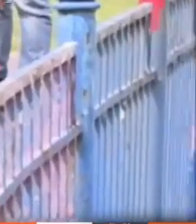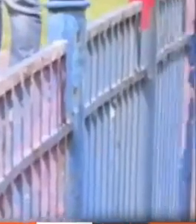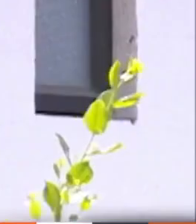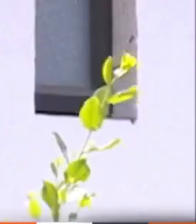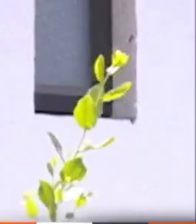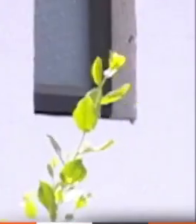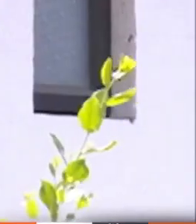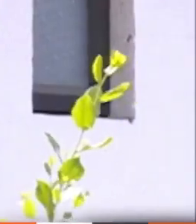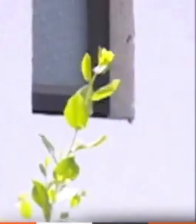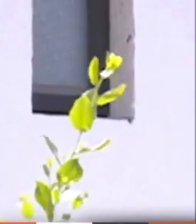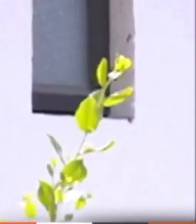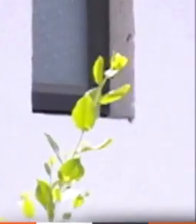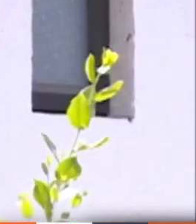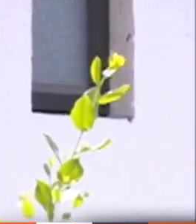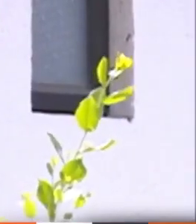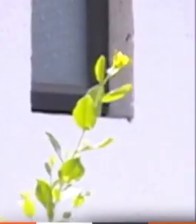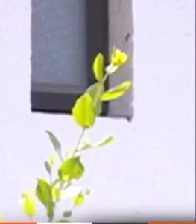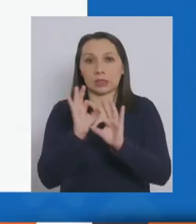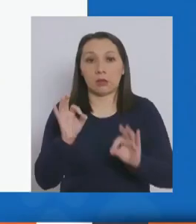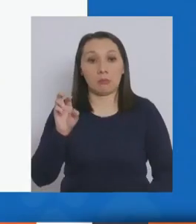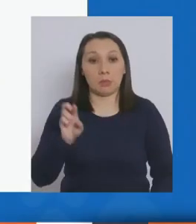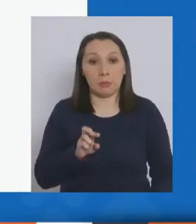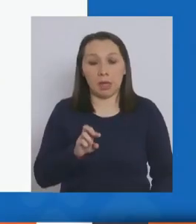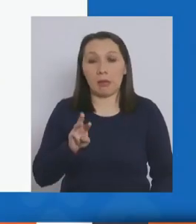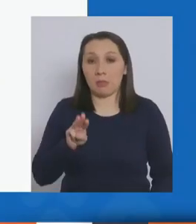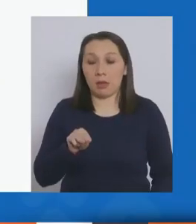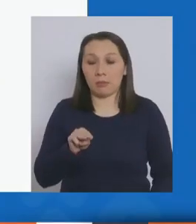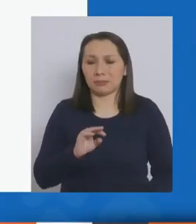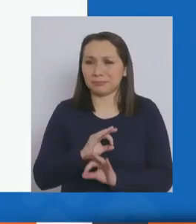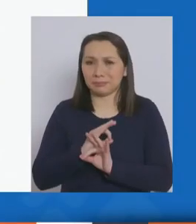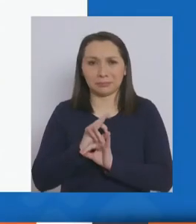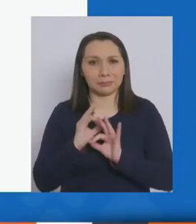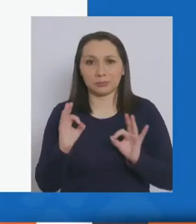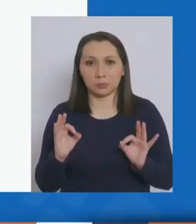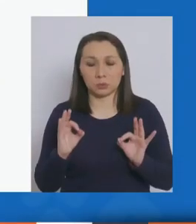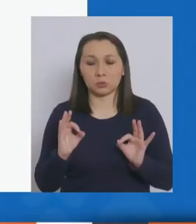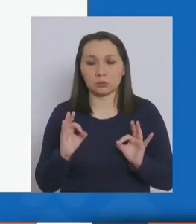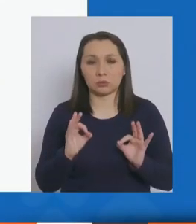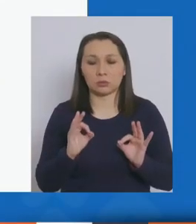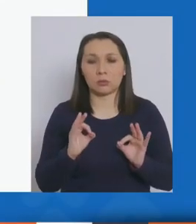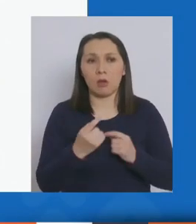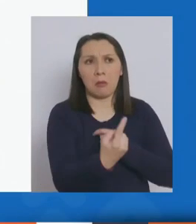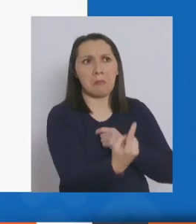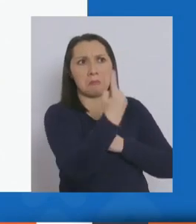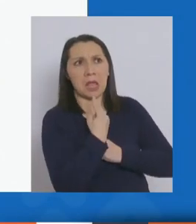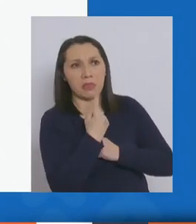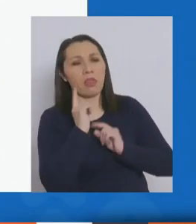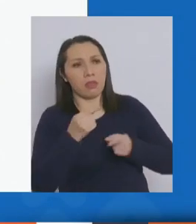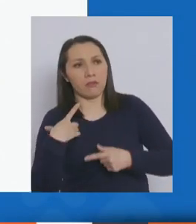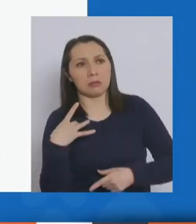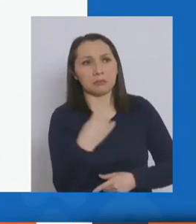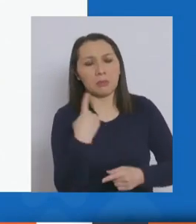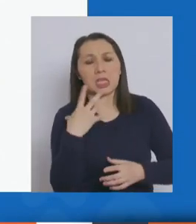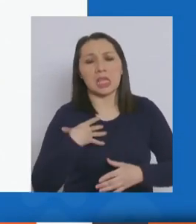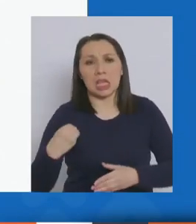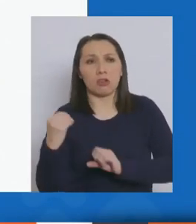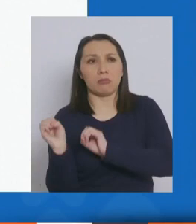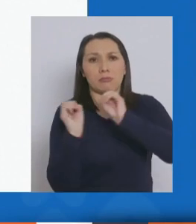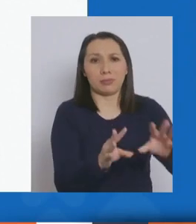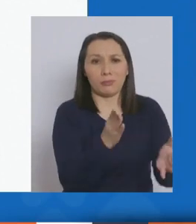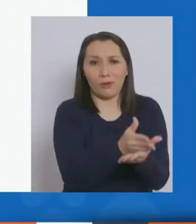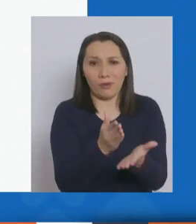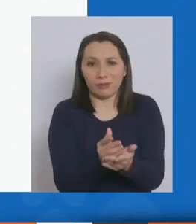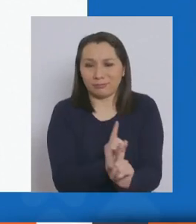ministerio de educación ningún pago de ninguna madre va a estar obligada a que su hijo asista durante este